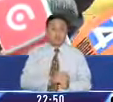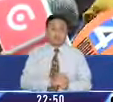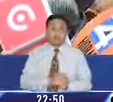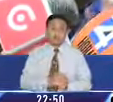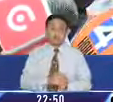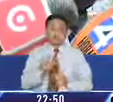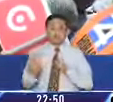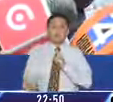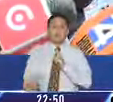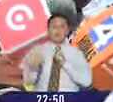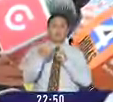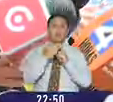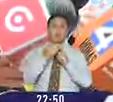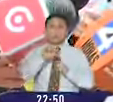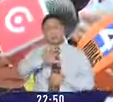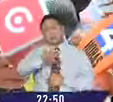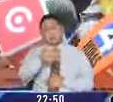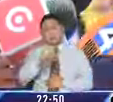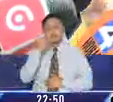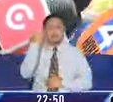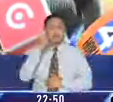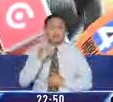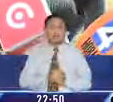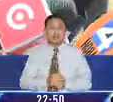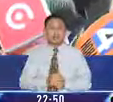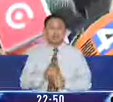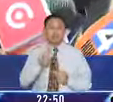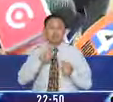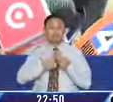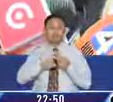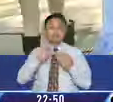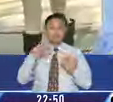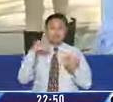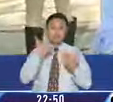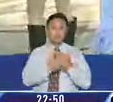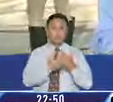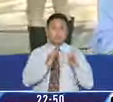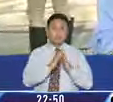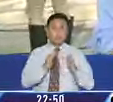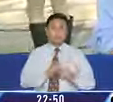dar un mensaje de la fecha a partir del cual el censo llegará a su vivienda.